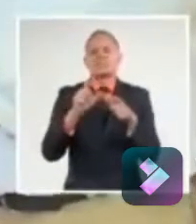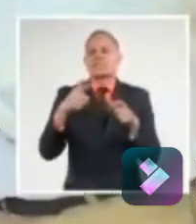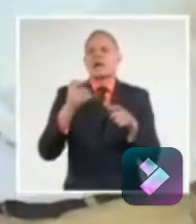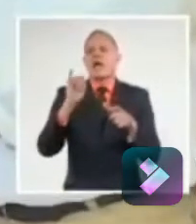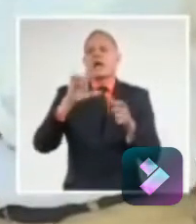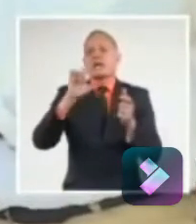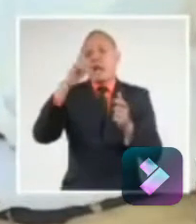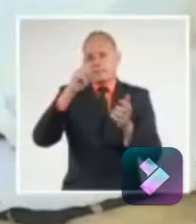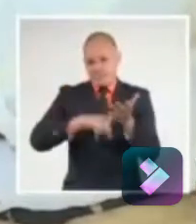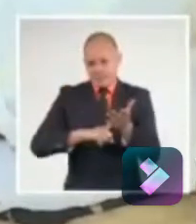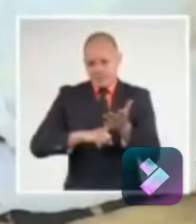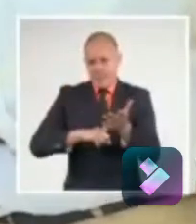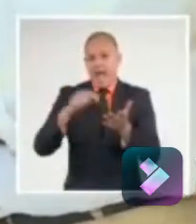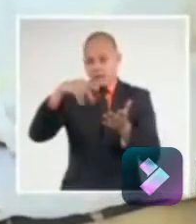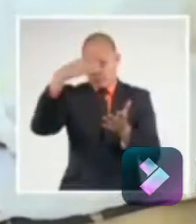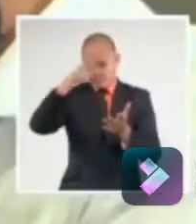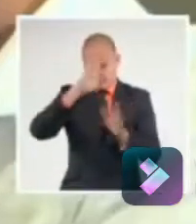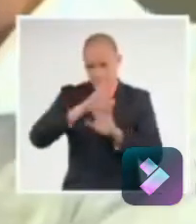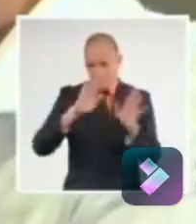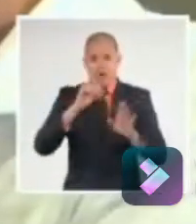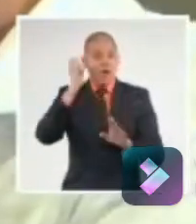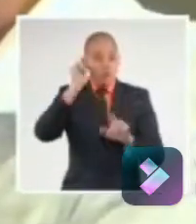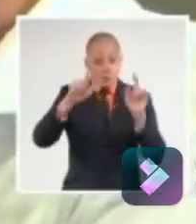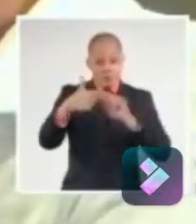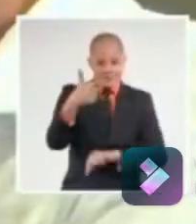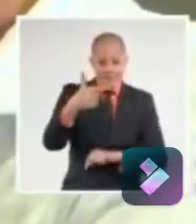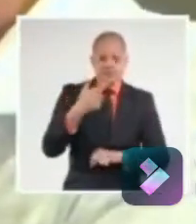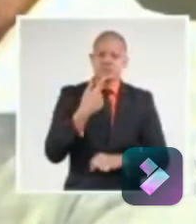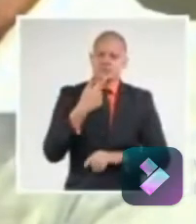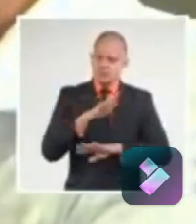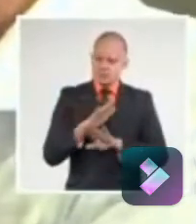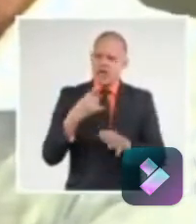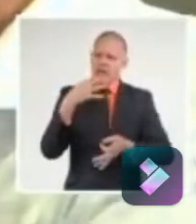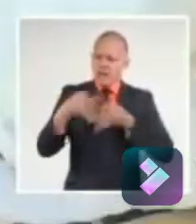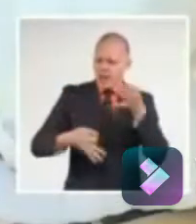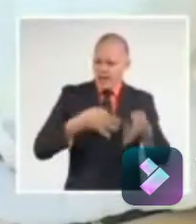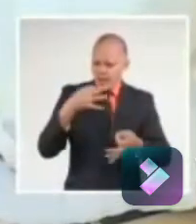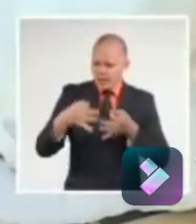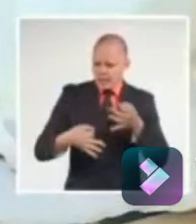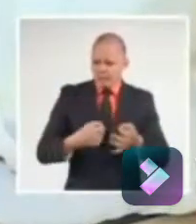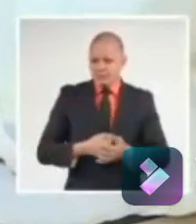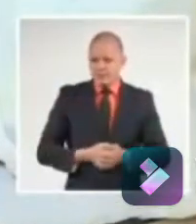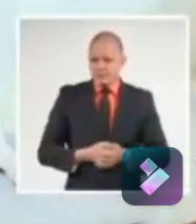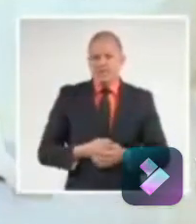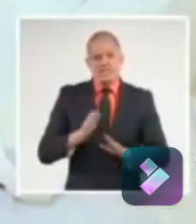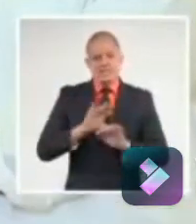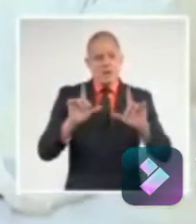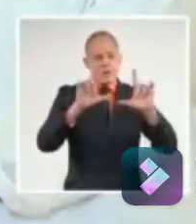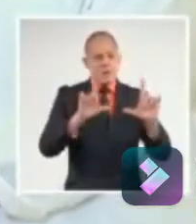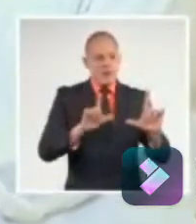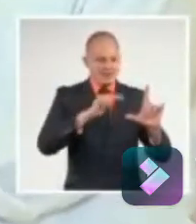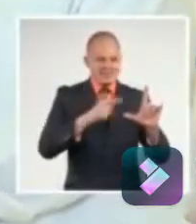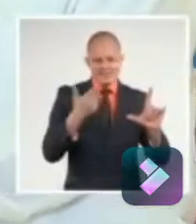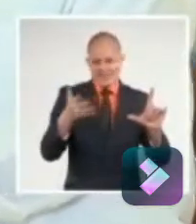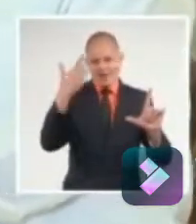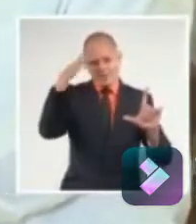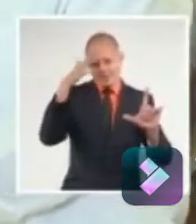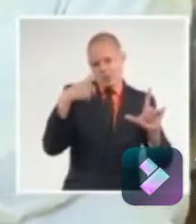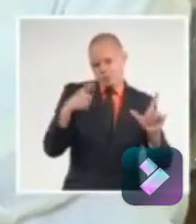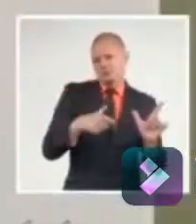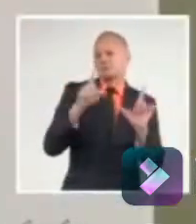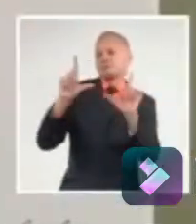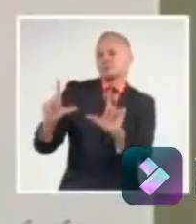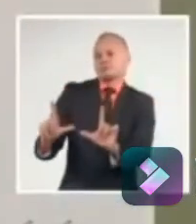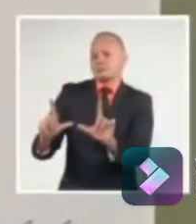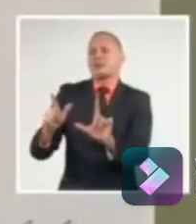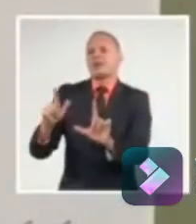la vicepresidenta primero de esa institución, Noemí Rabasa Fernández, entregó a Humberto Pérez el reconocimiento